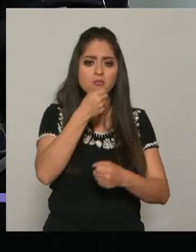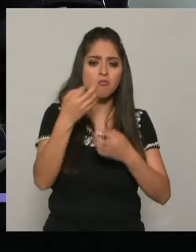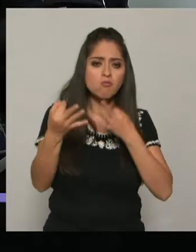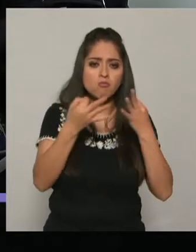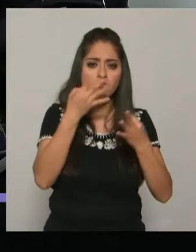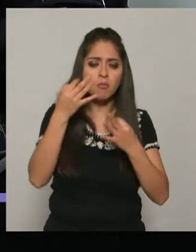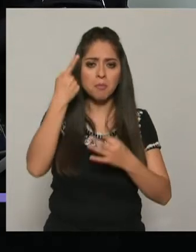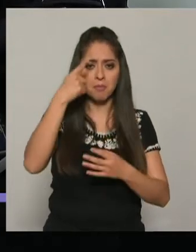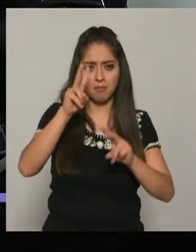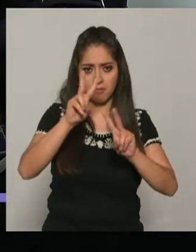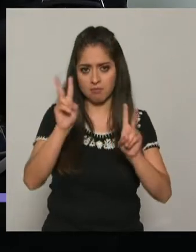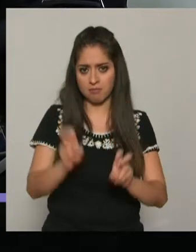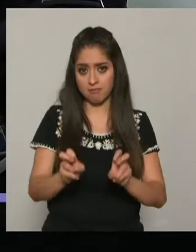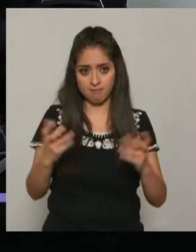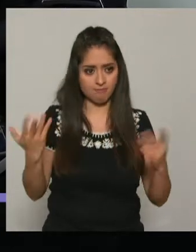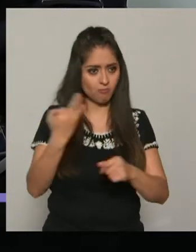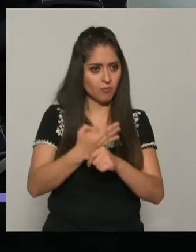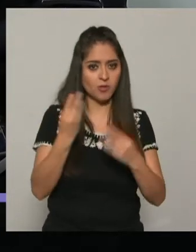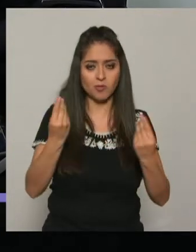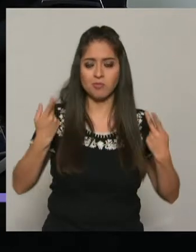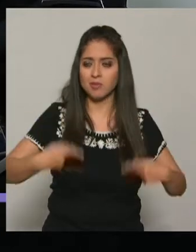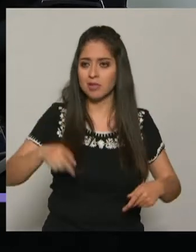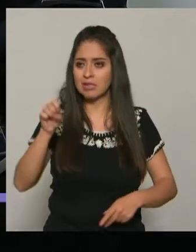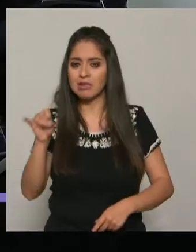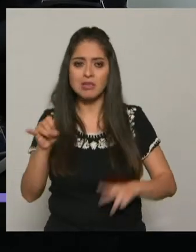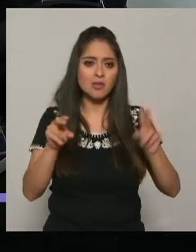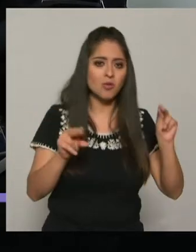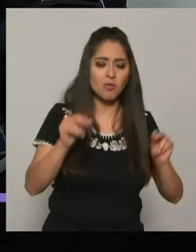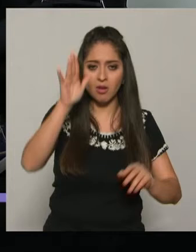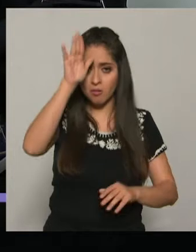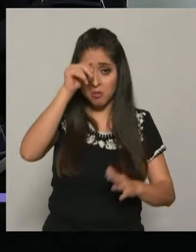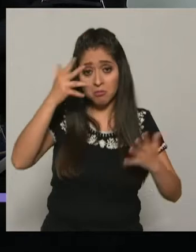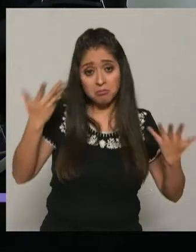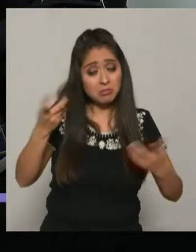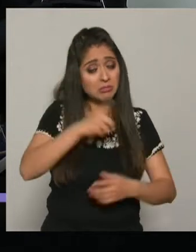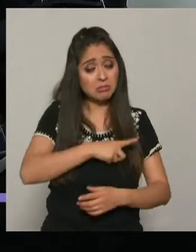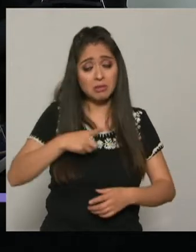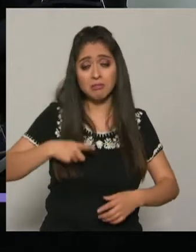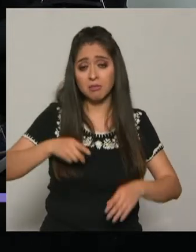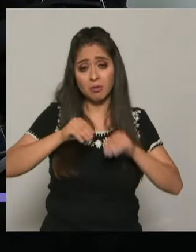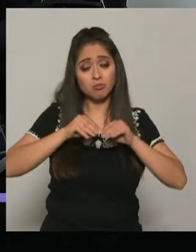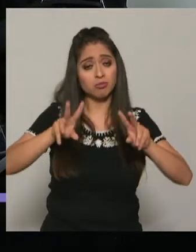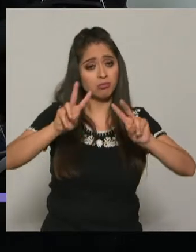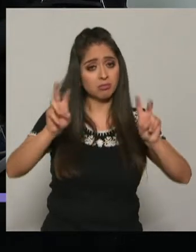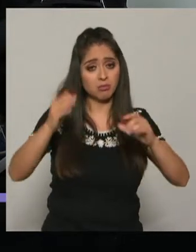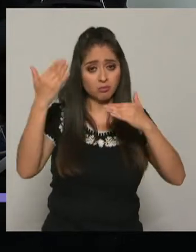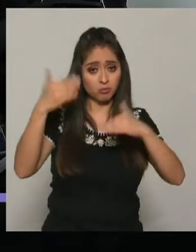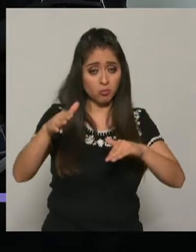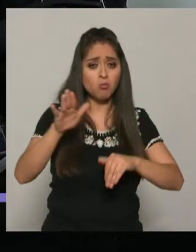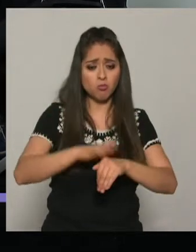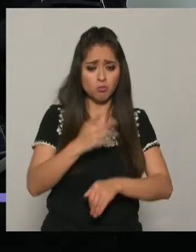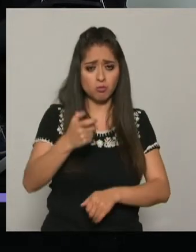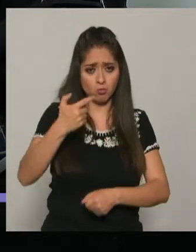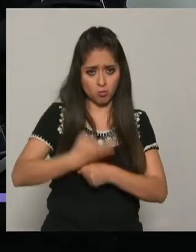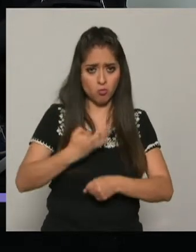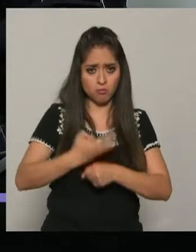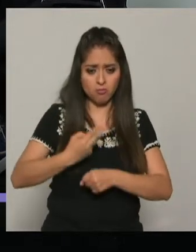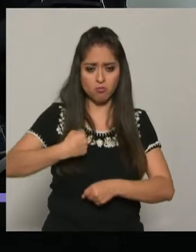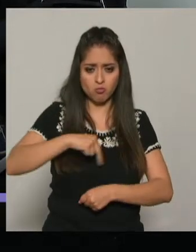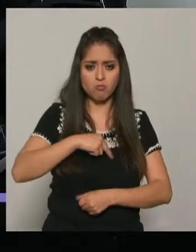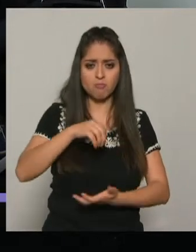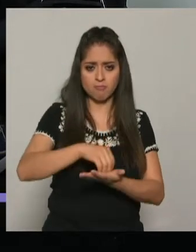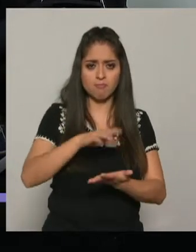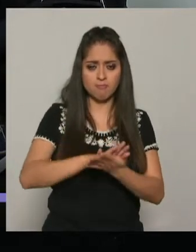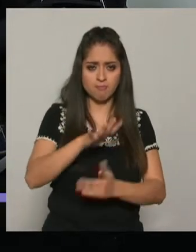este tema. Es un tema controversial, polémico, pero que hay que abordarlo, y es por eso que hemos abierto los micrófonos aquí en